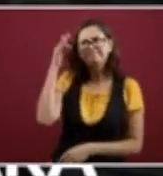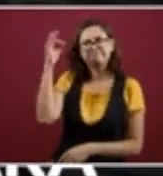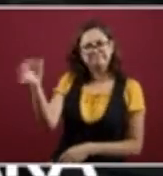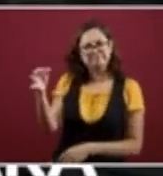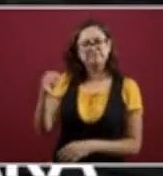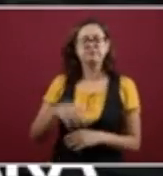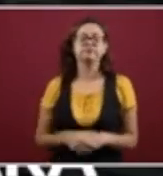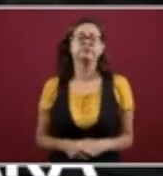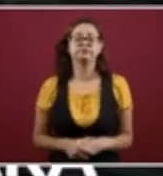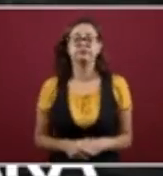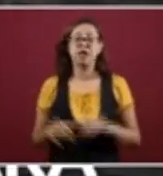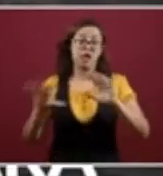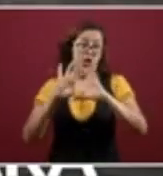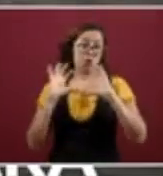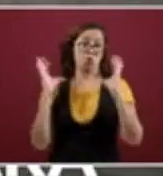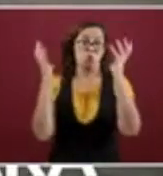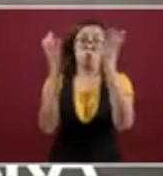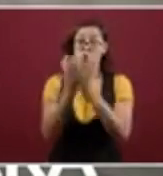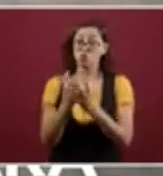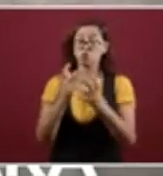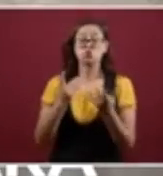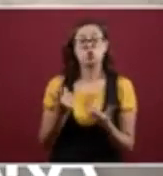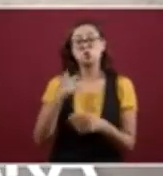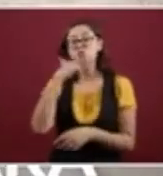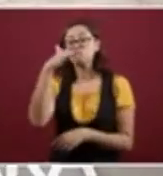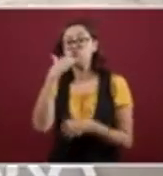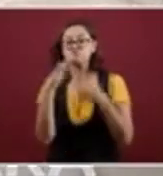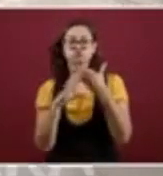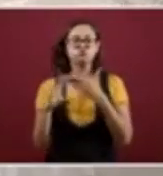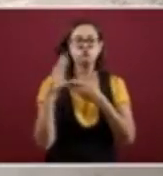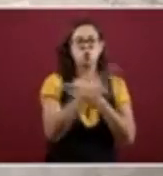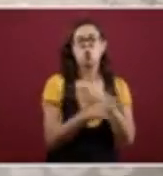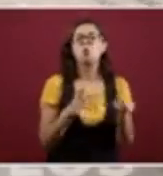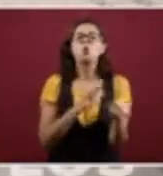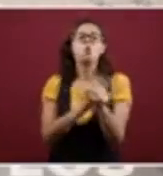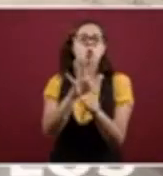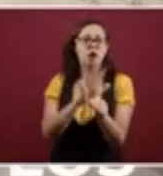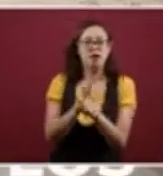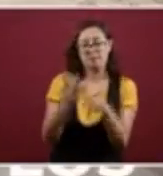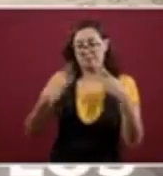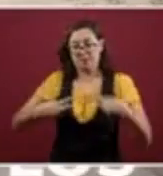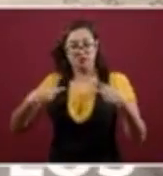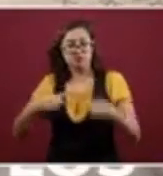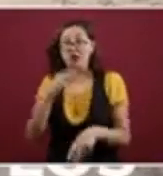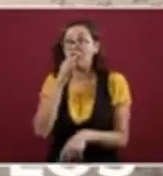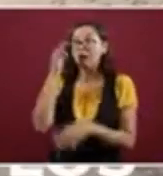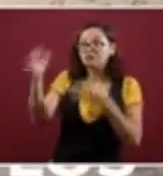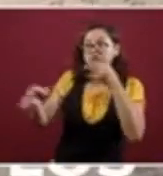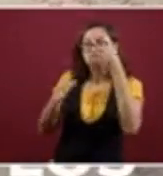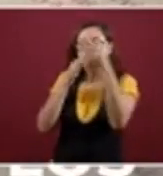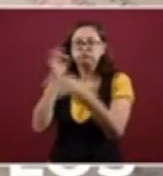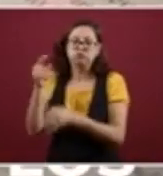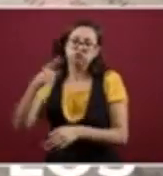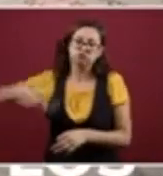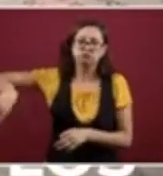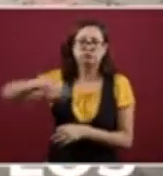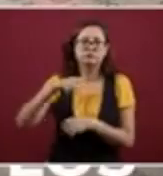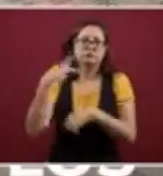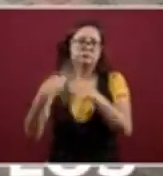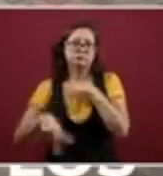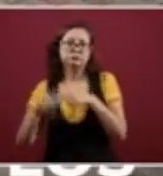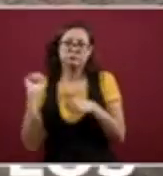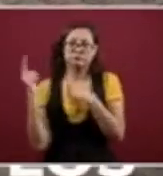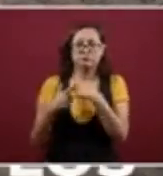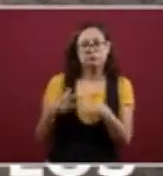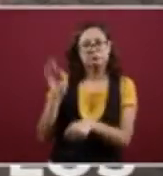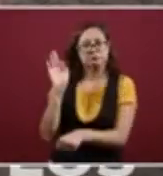más exitosas en el mundo para combatir la corrupción es el auspicio y protección de los alertadores. En muchas ocasiones, no